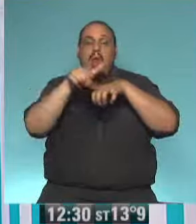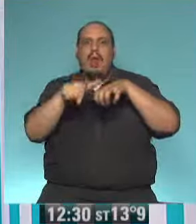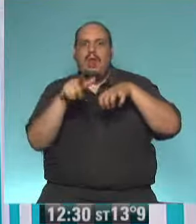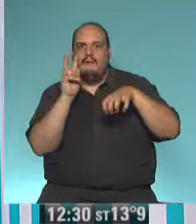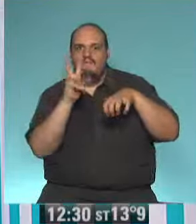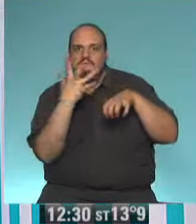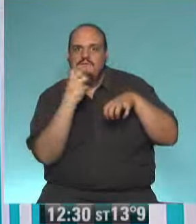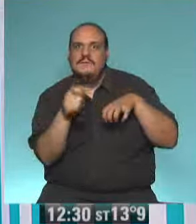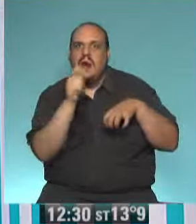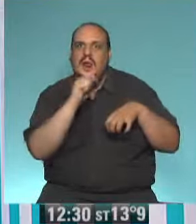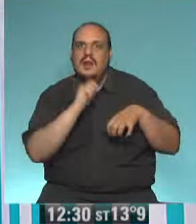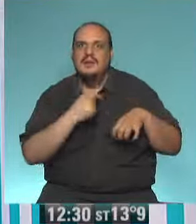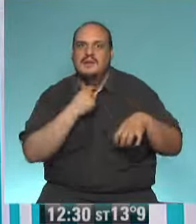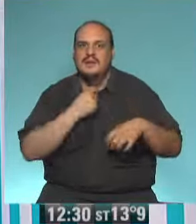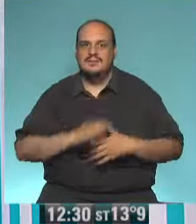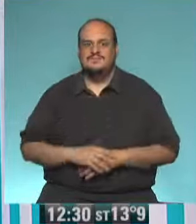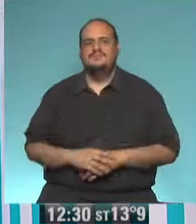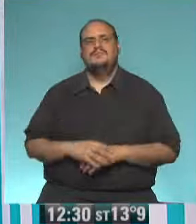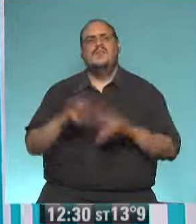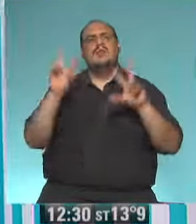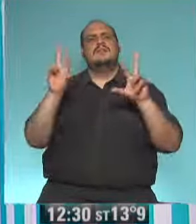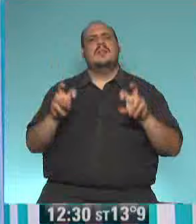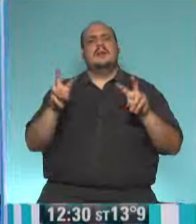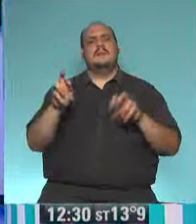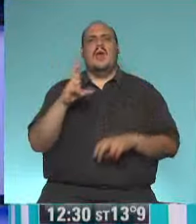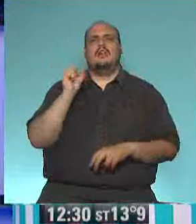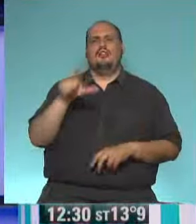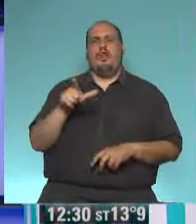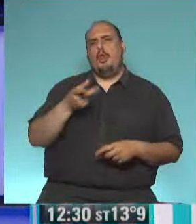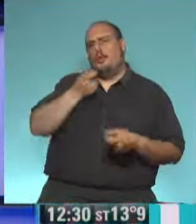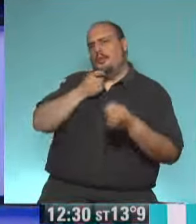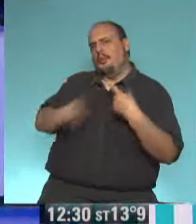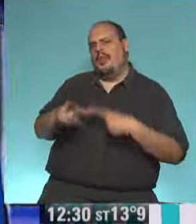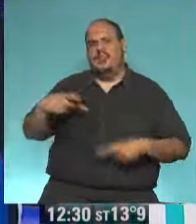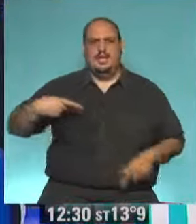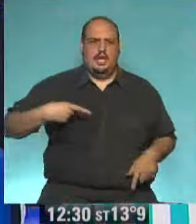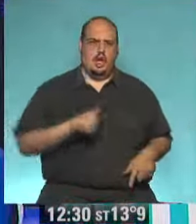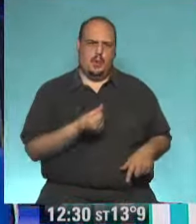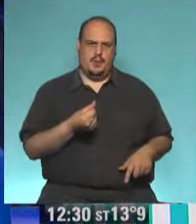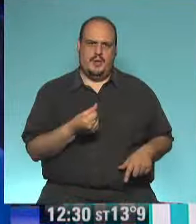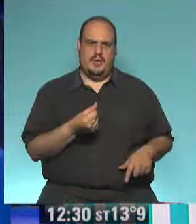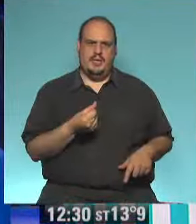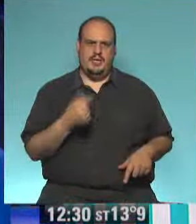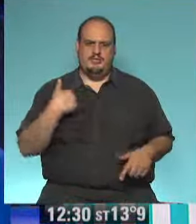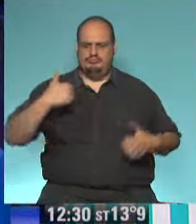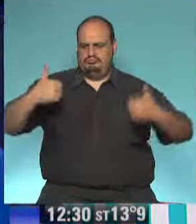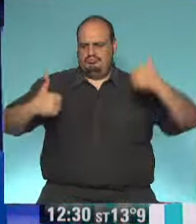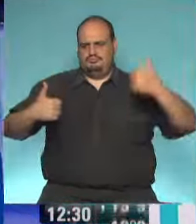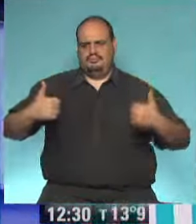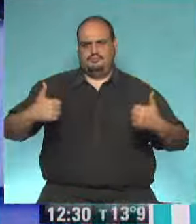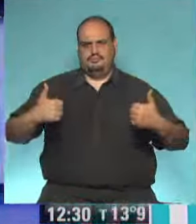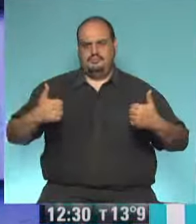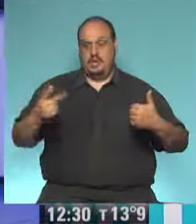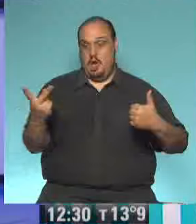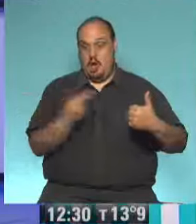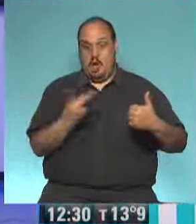jugar a los roles, ¿no? El que vende y el que compre, porque uno el que compra, uno se pone en un lugar y el otro está en otro. Y los dos